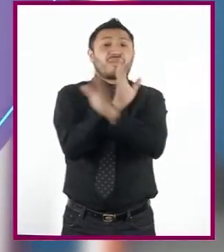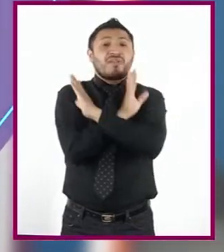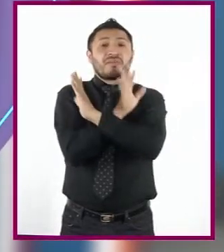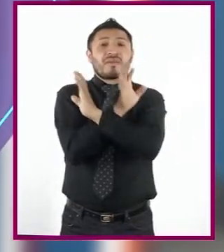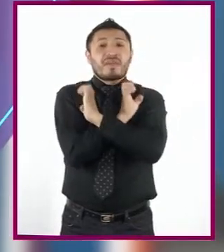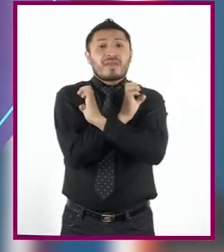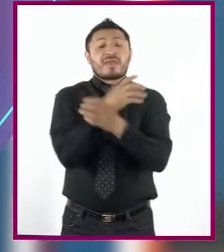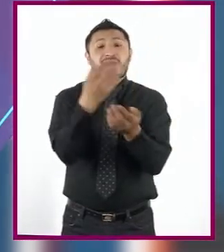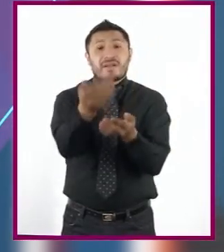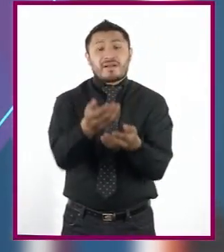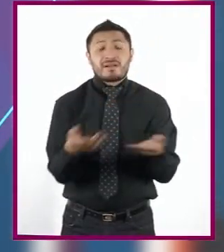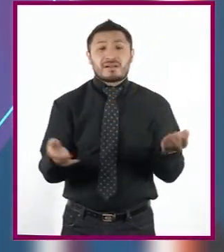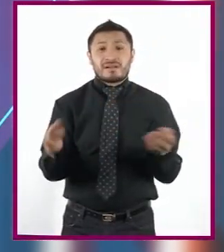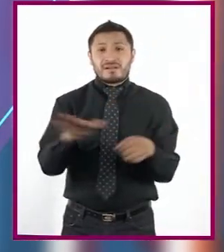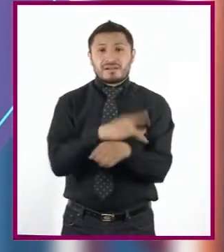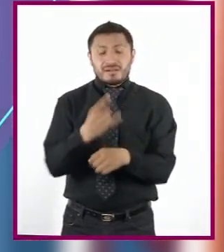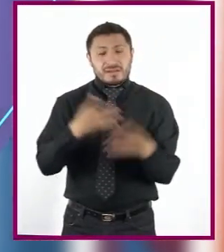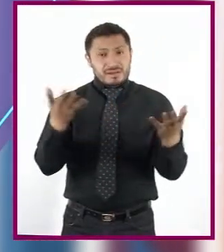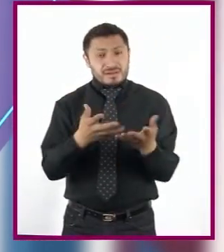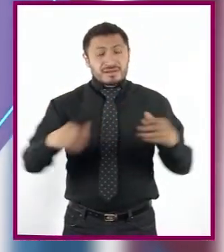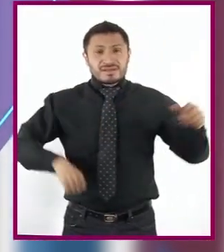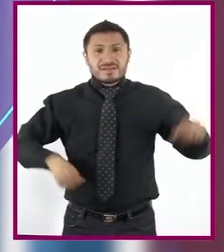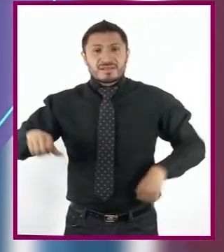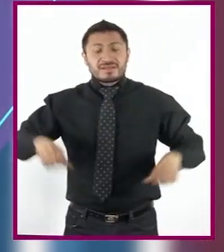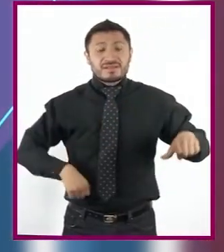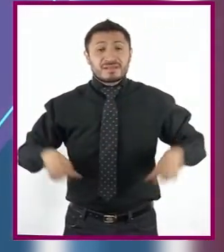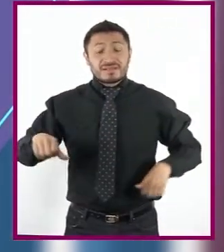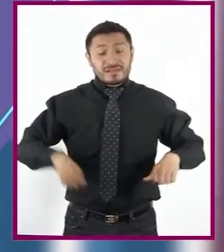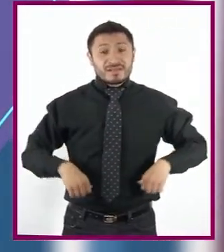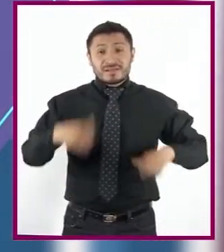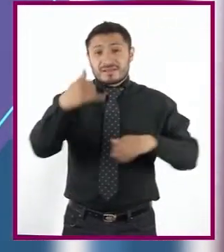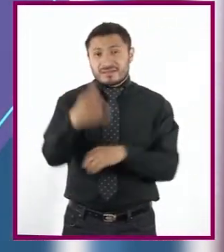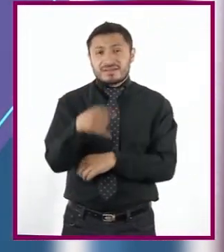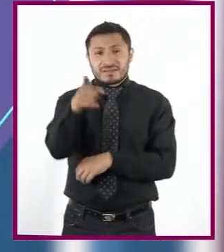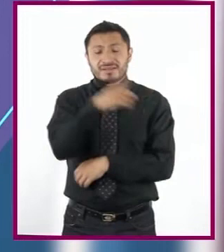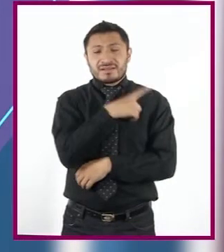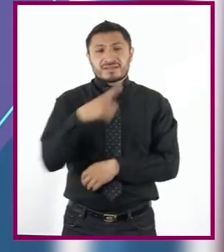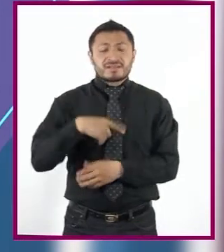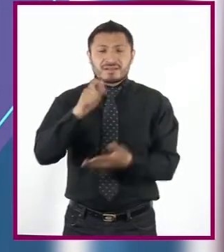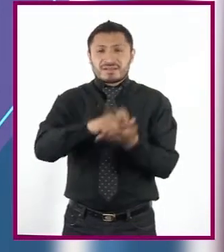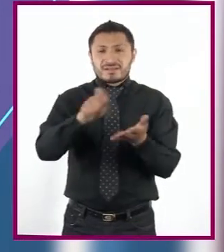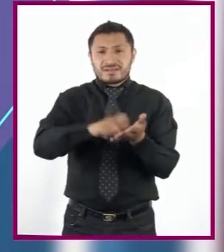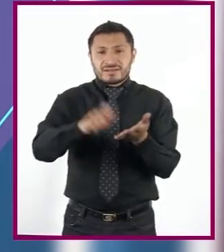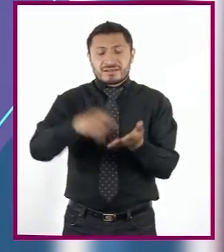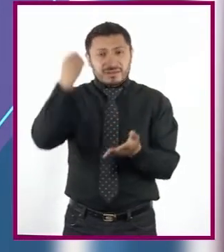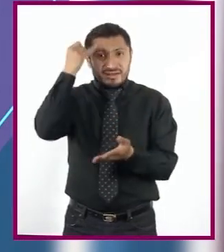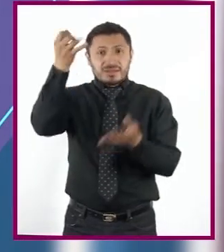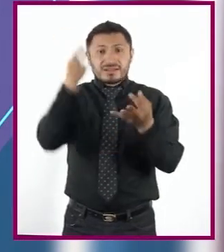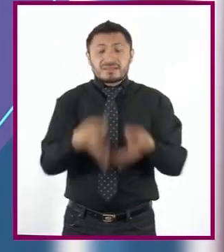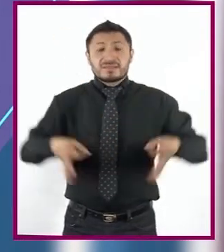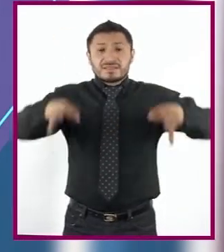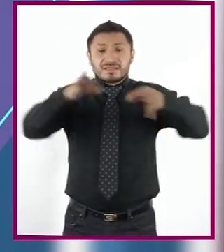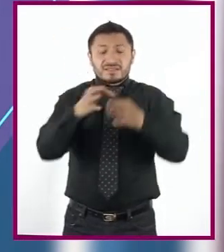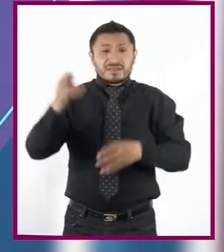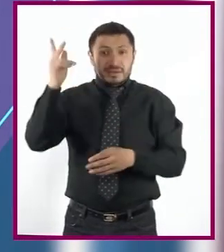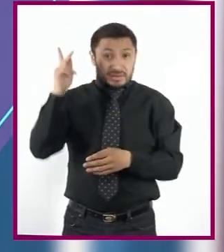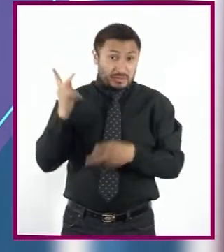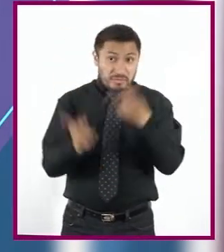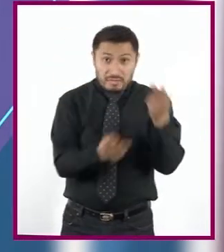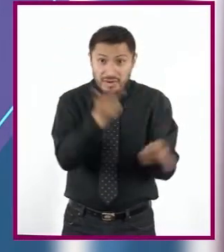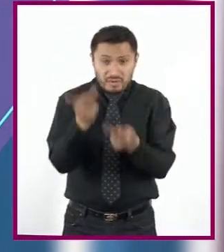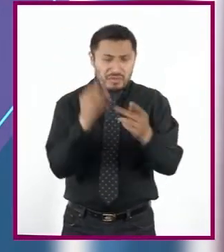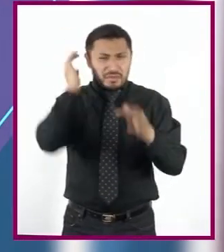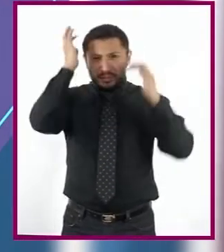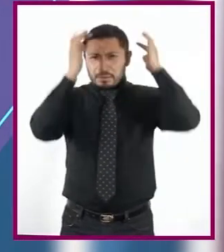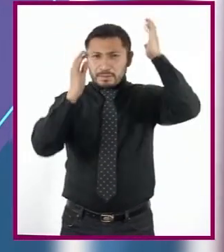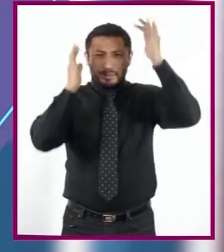Ética, ya que realizarán algunas actividades y deberán anotar las ideas principales, preguntas o reflexiones